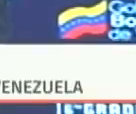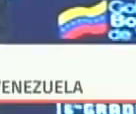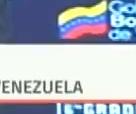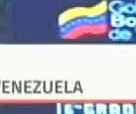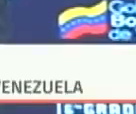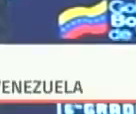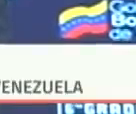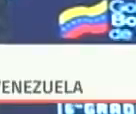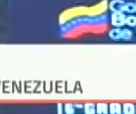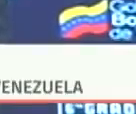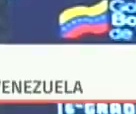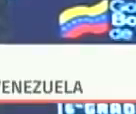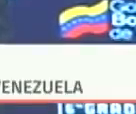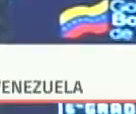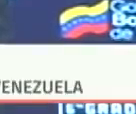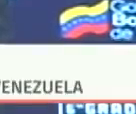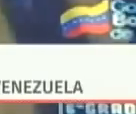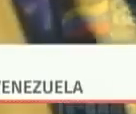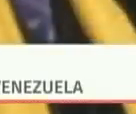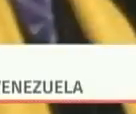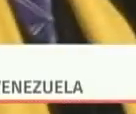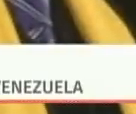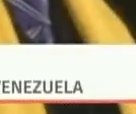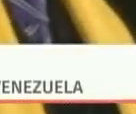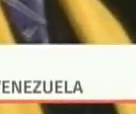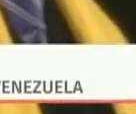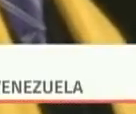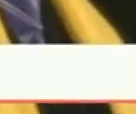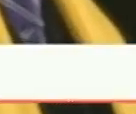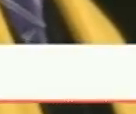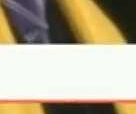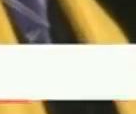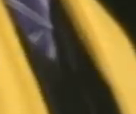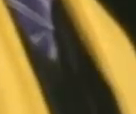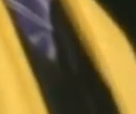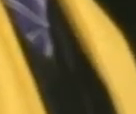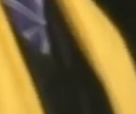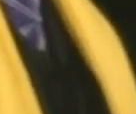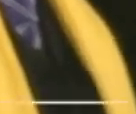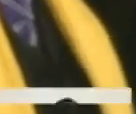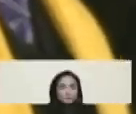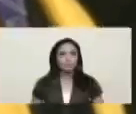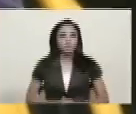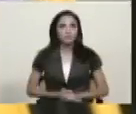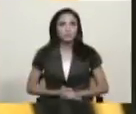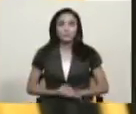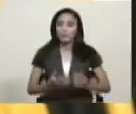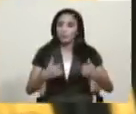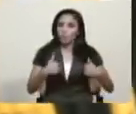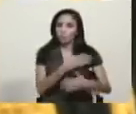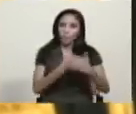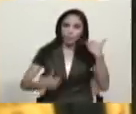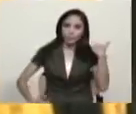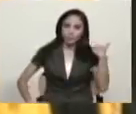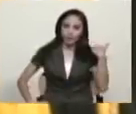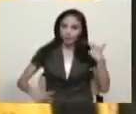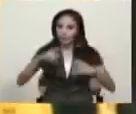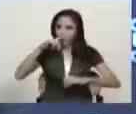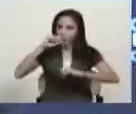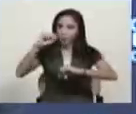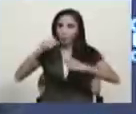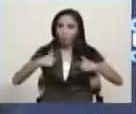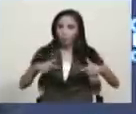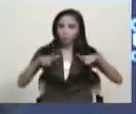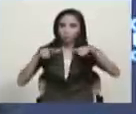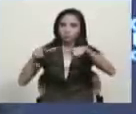nuestra patria, jefe de Estado y de gobierno, confiero los títulos a los